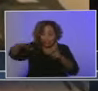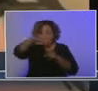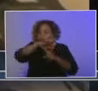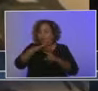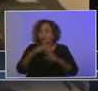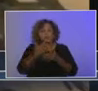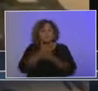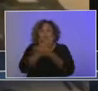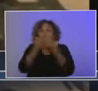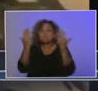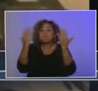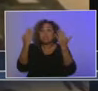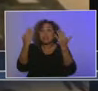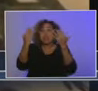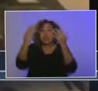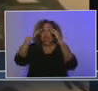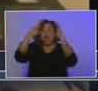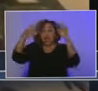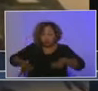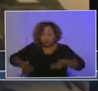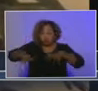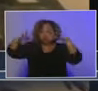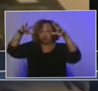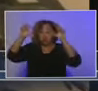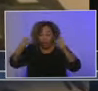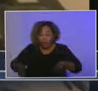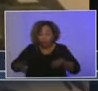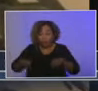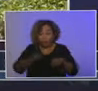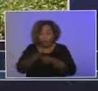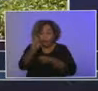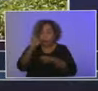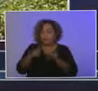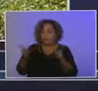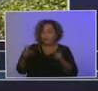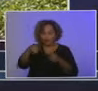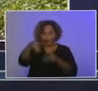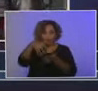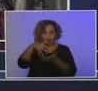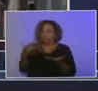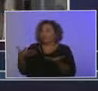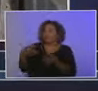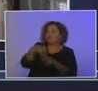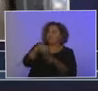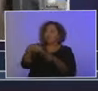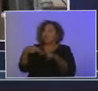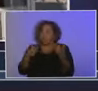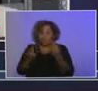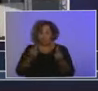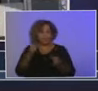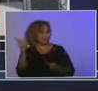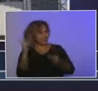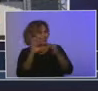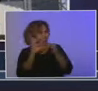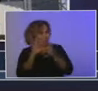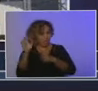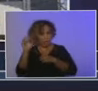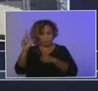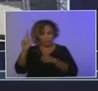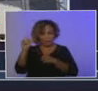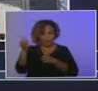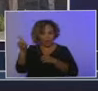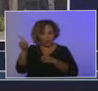están propensos a que sus casas se inunden. Y entonces están en el limbo. Sí, lo que dice Bárbara y lo que están diciendo cada uno de